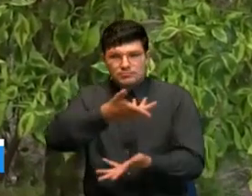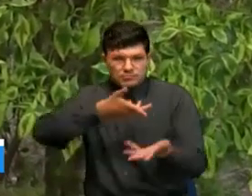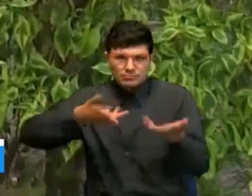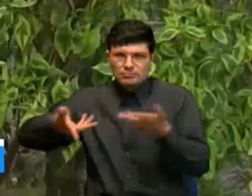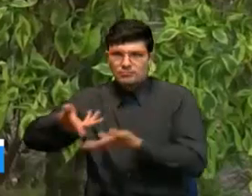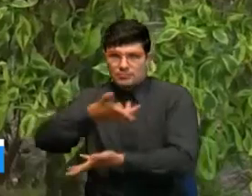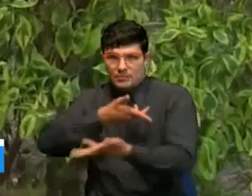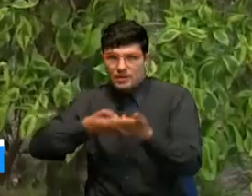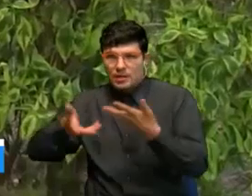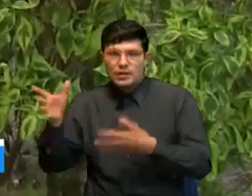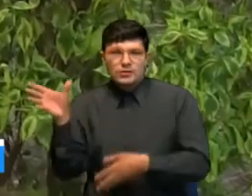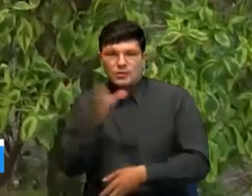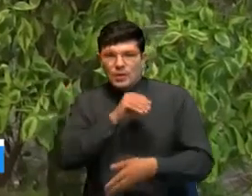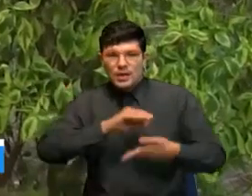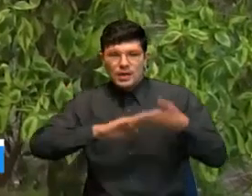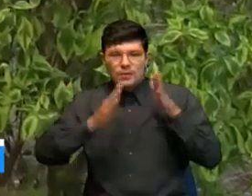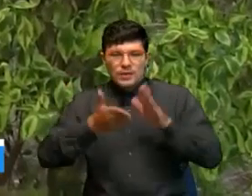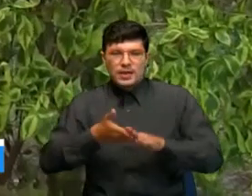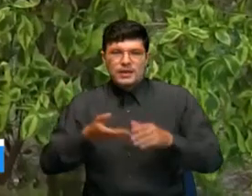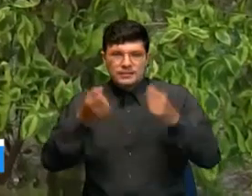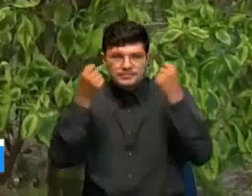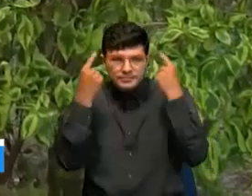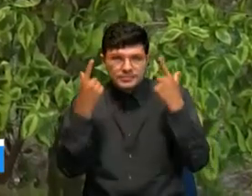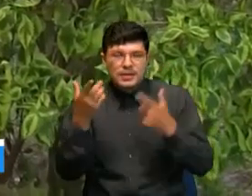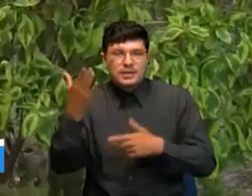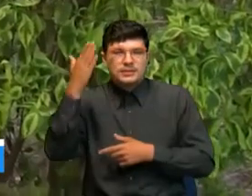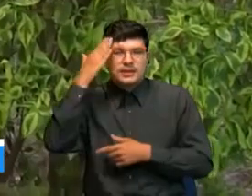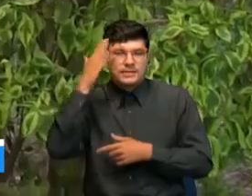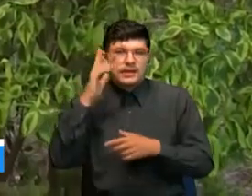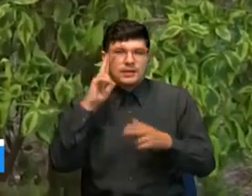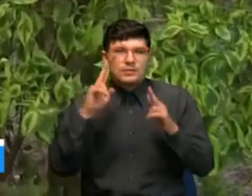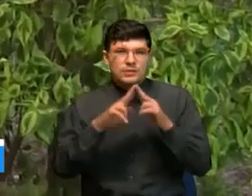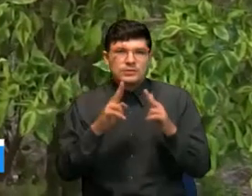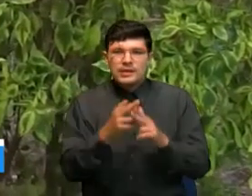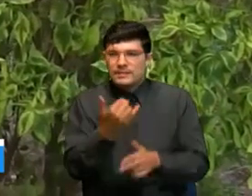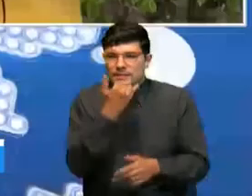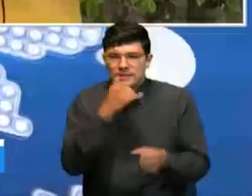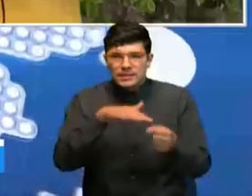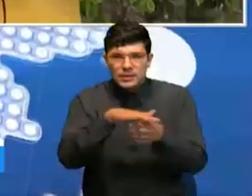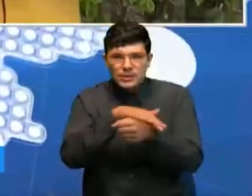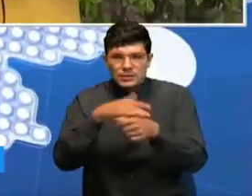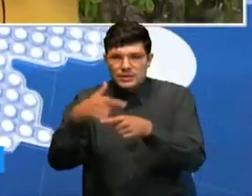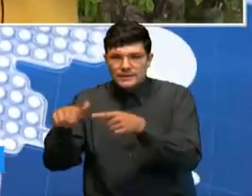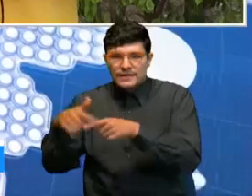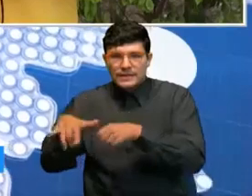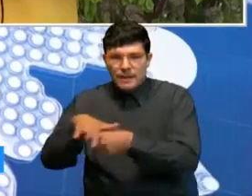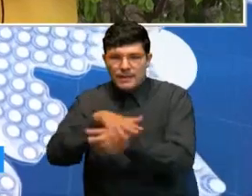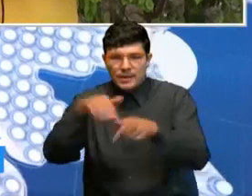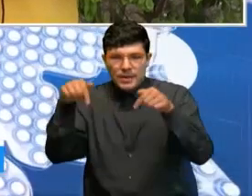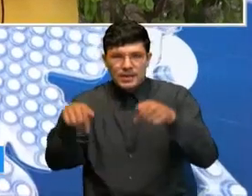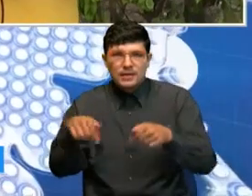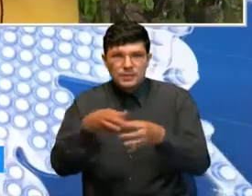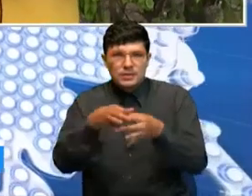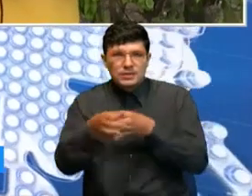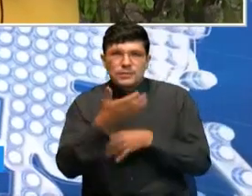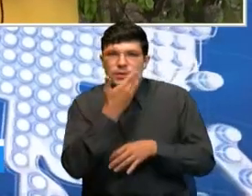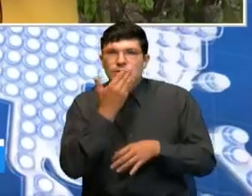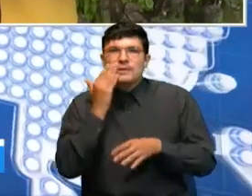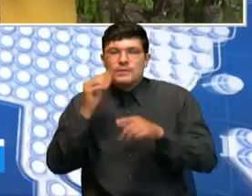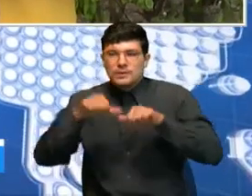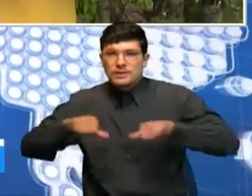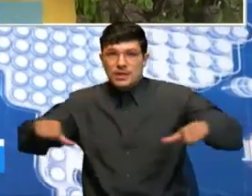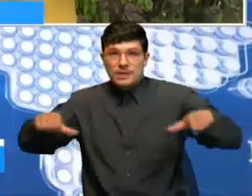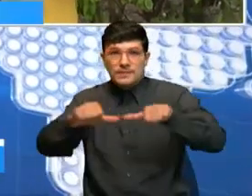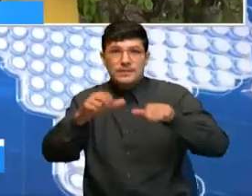entre la comunidad y la policía nacional con la cámara de guaymaral de mar gómez lópez les presento para oriente